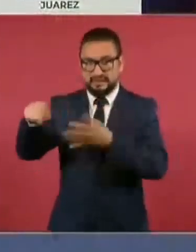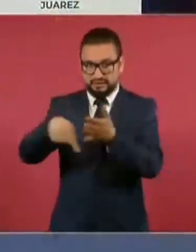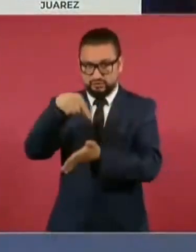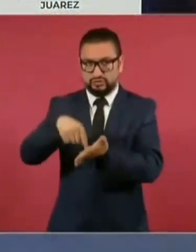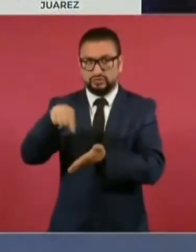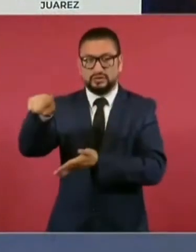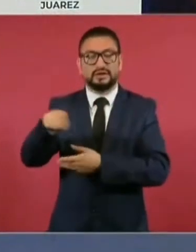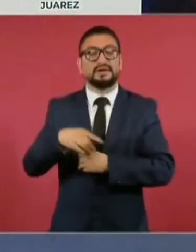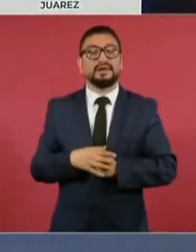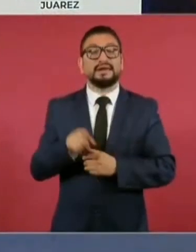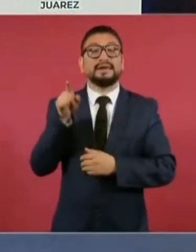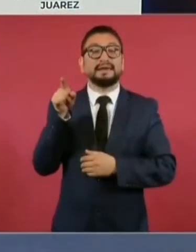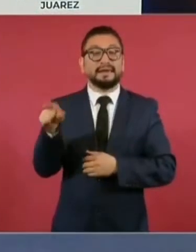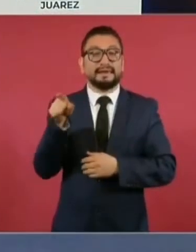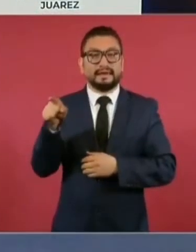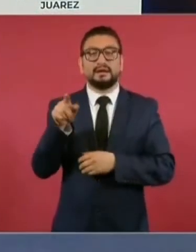da